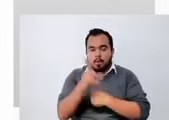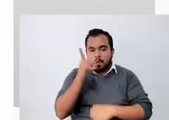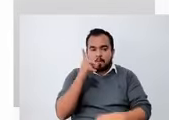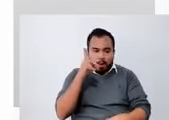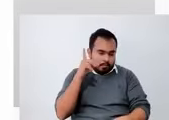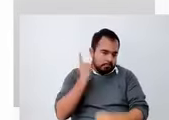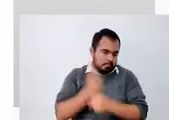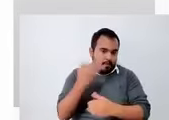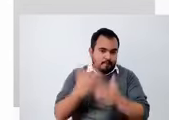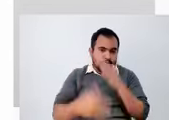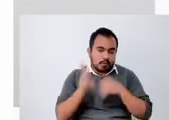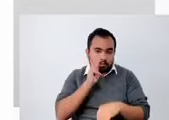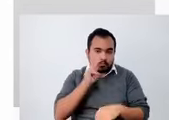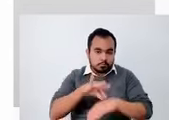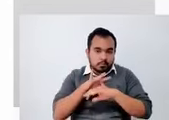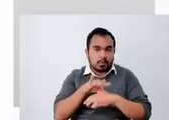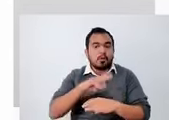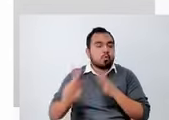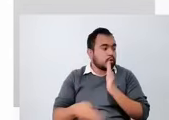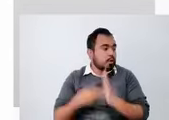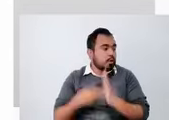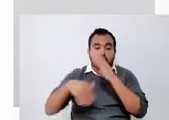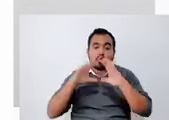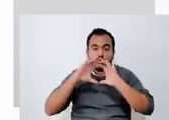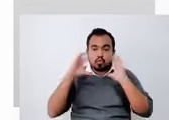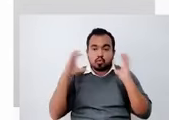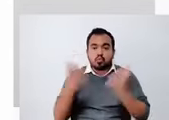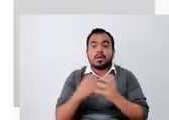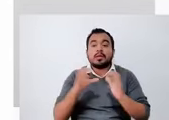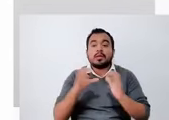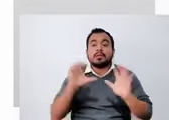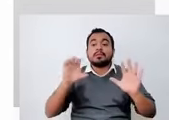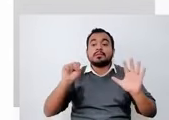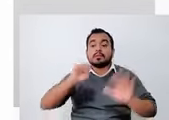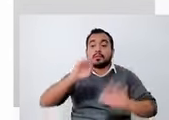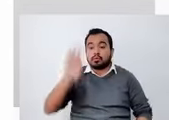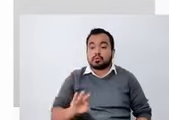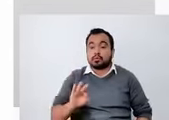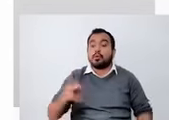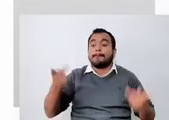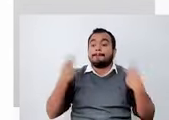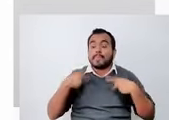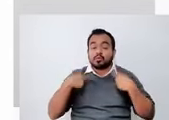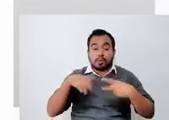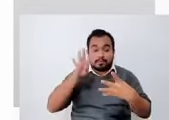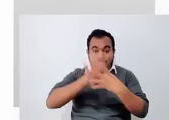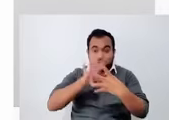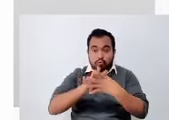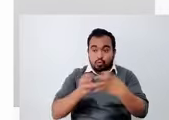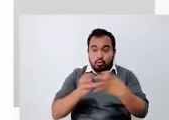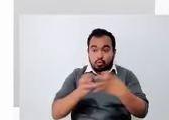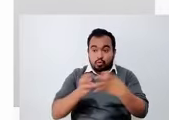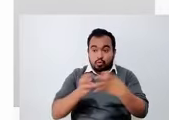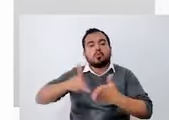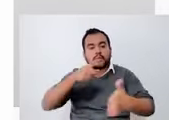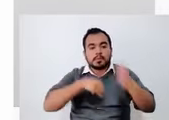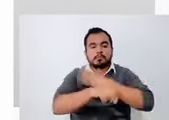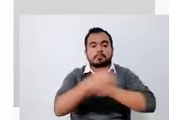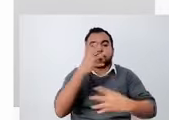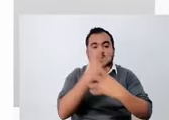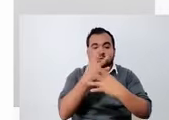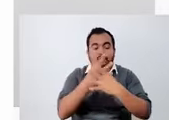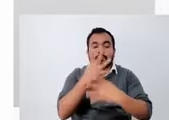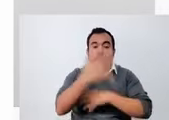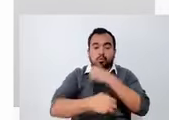la reincidencia global es de un 60%. Las personas que salen de prisión vuelven a prisión en un plazo de 5 años el